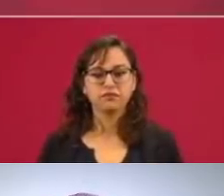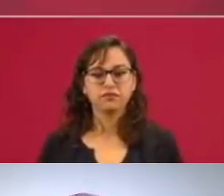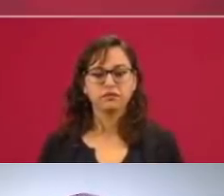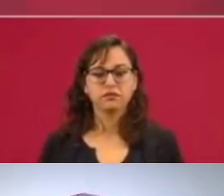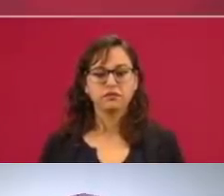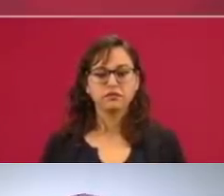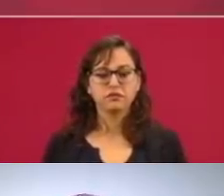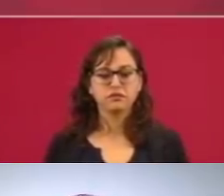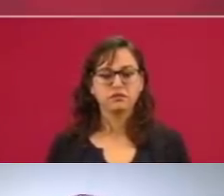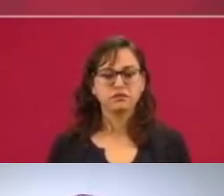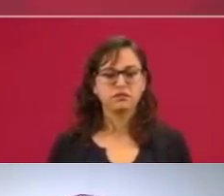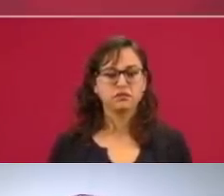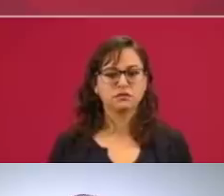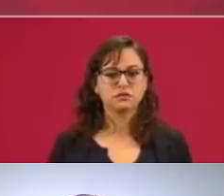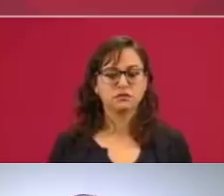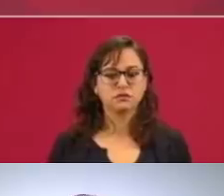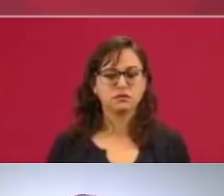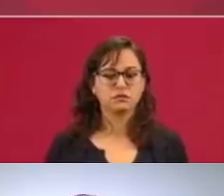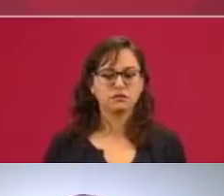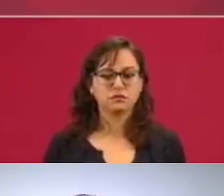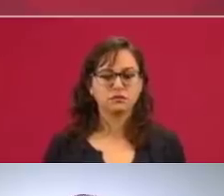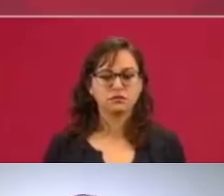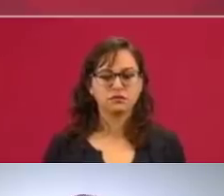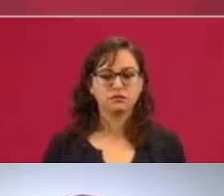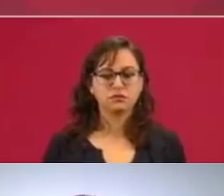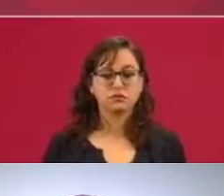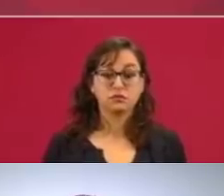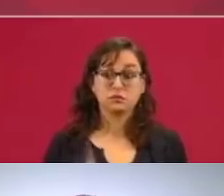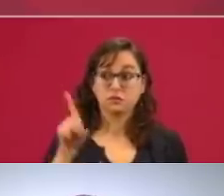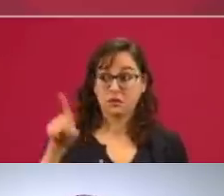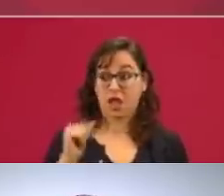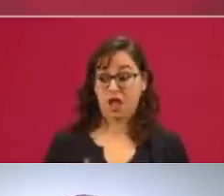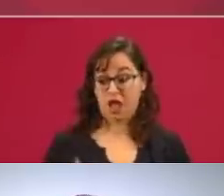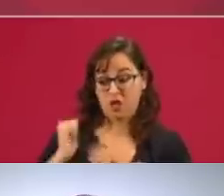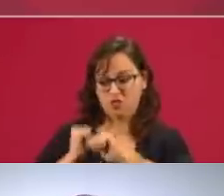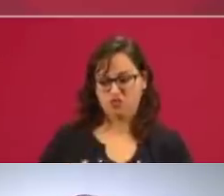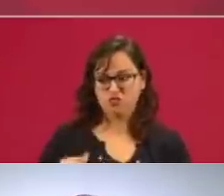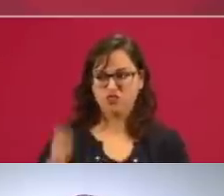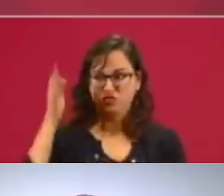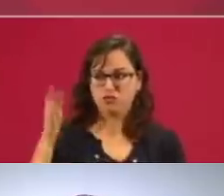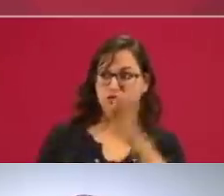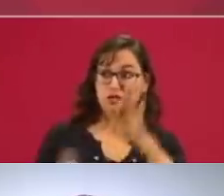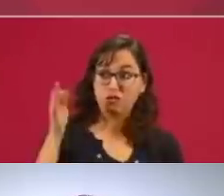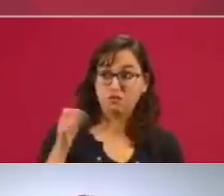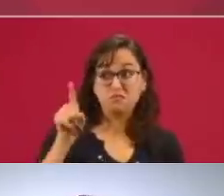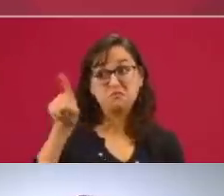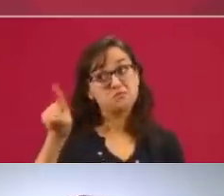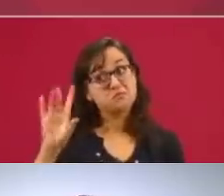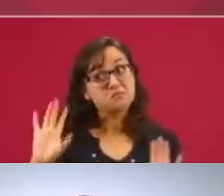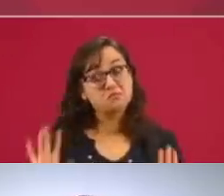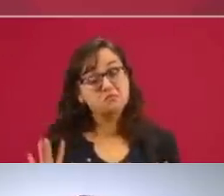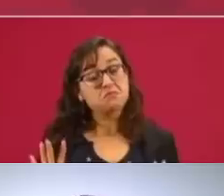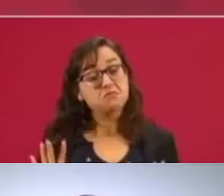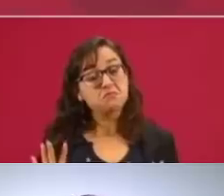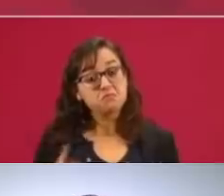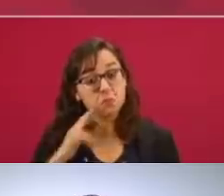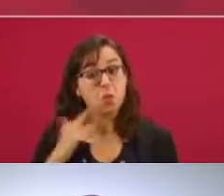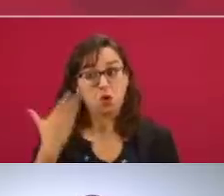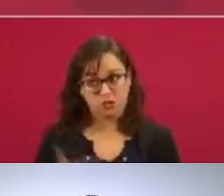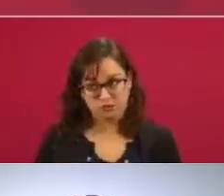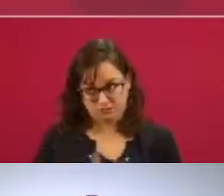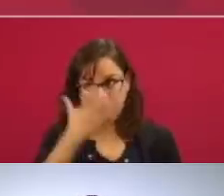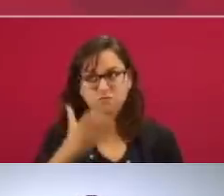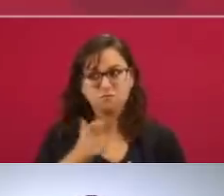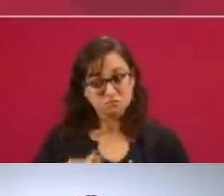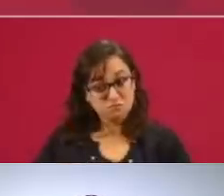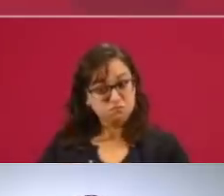Y que cada poder asuma su responsabilidad.